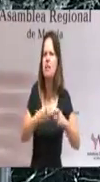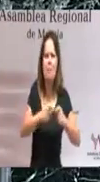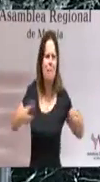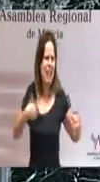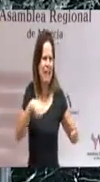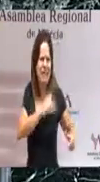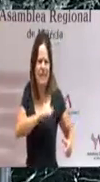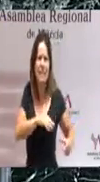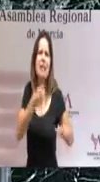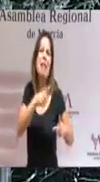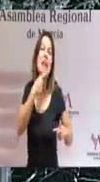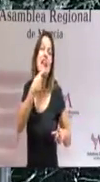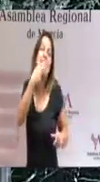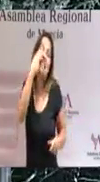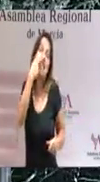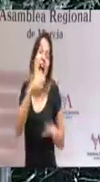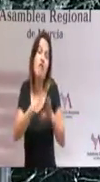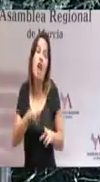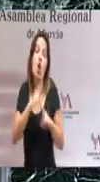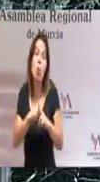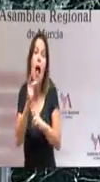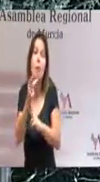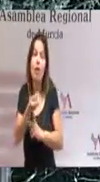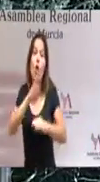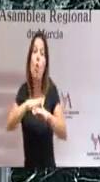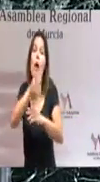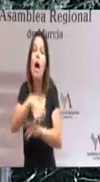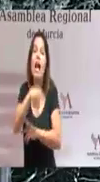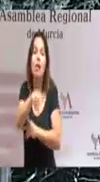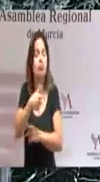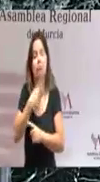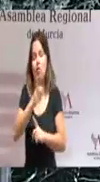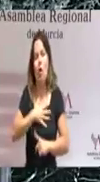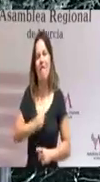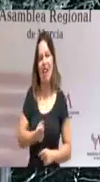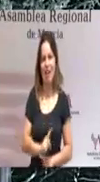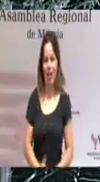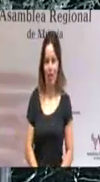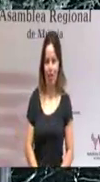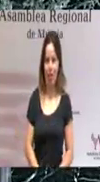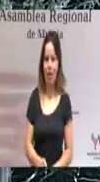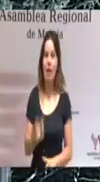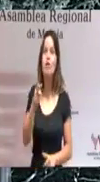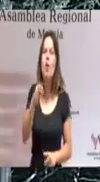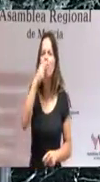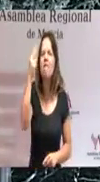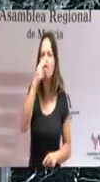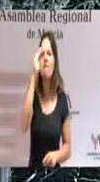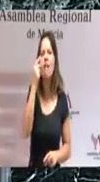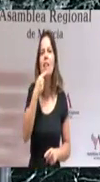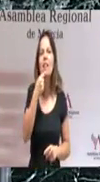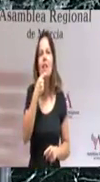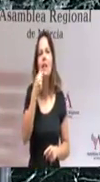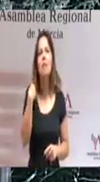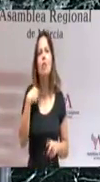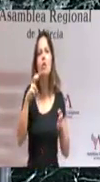usted dice que interesada. Al final no ha puesto nombre y apellido a su acusación, no ha sido valiente. Tanto interés que ha puesto